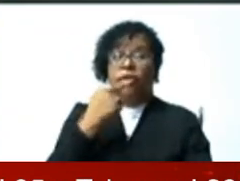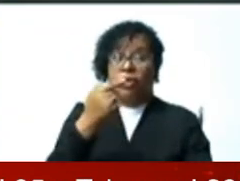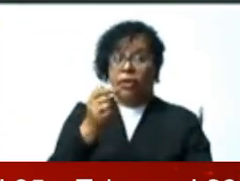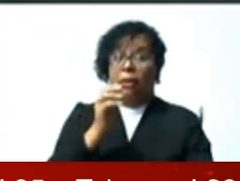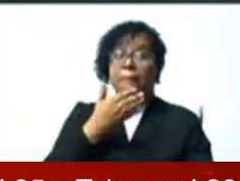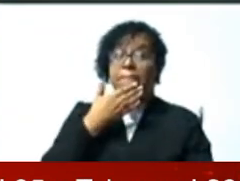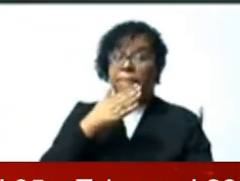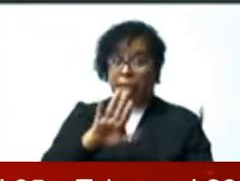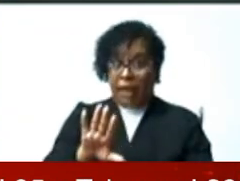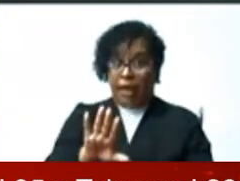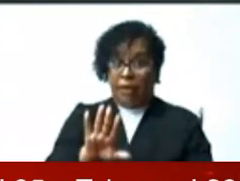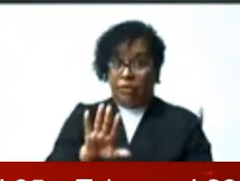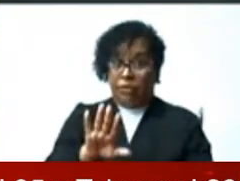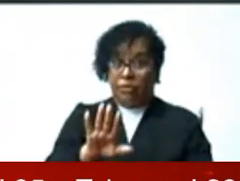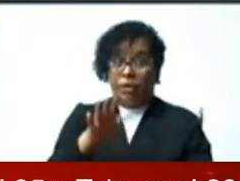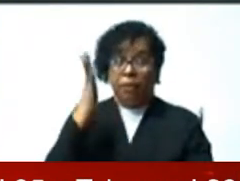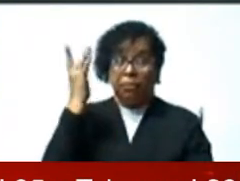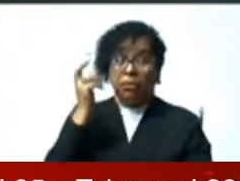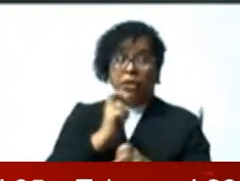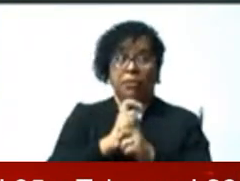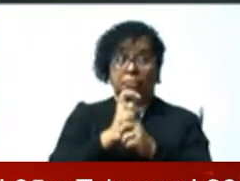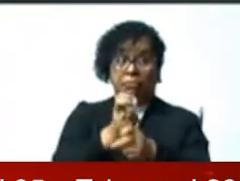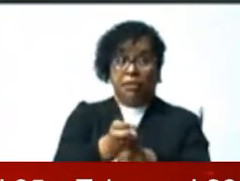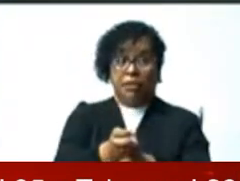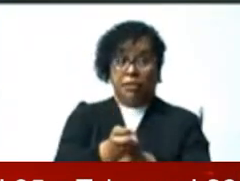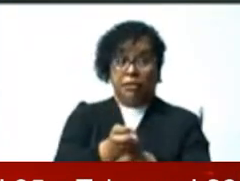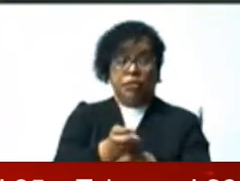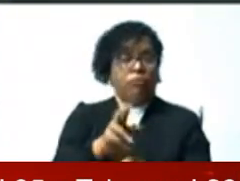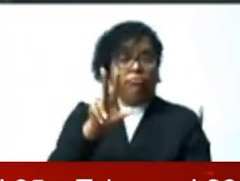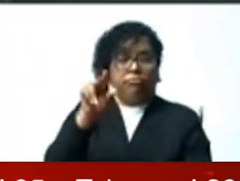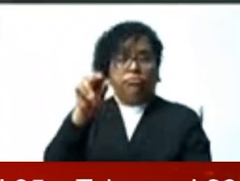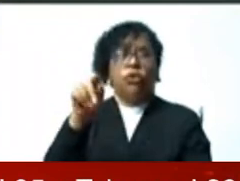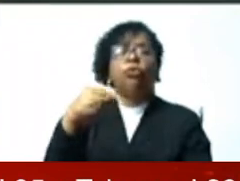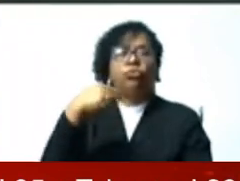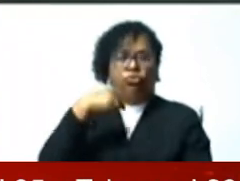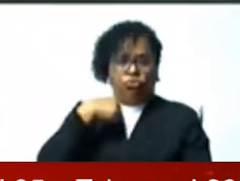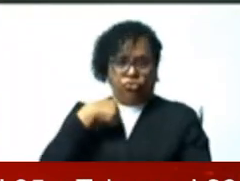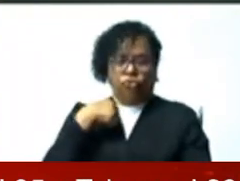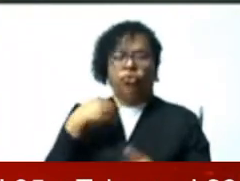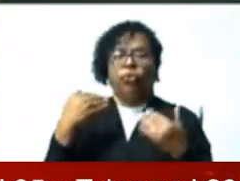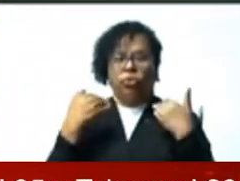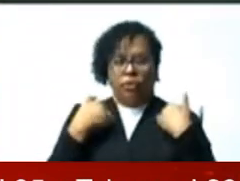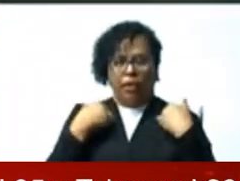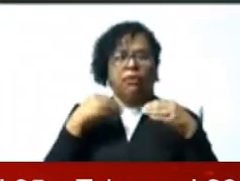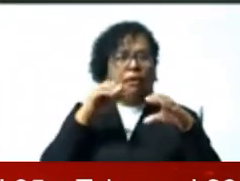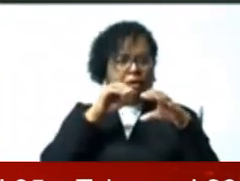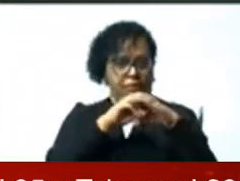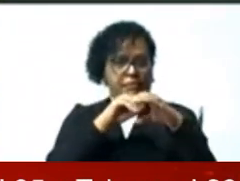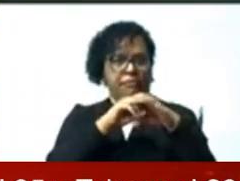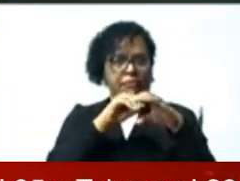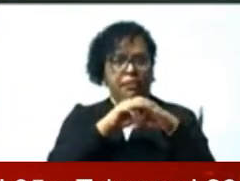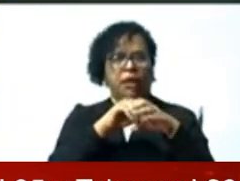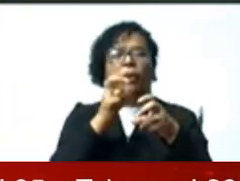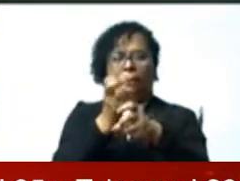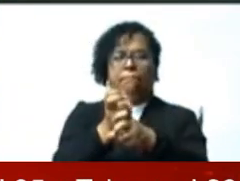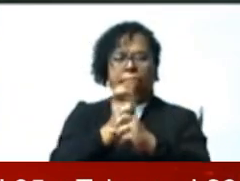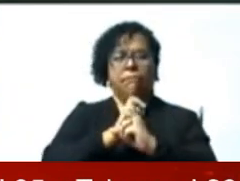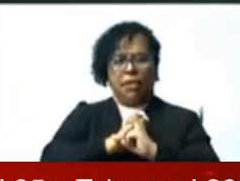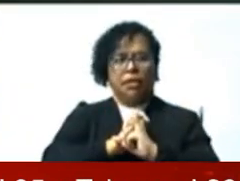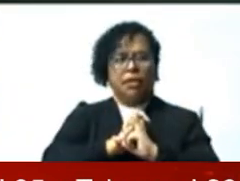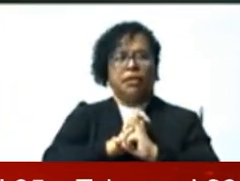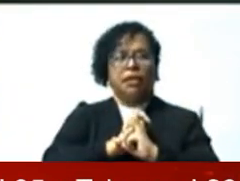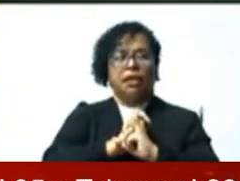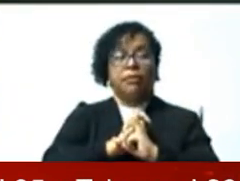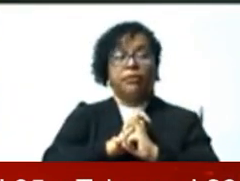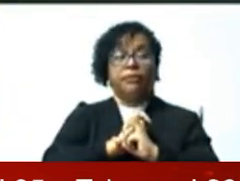son malos de origen. Yo tengo préstamos en el banco, y estoy seguro que muchos de mis colegas también tienen préstamos en el banco.